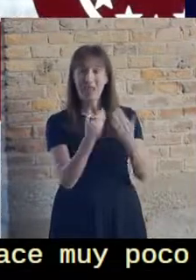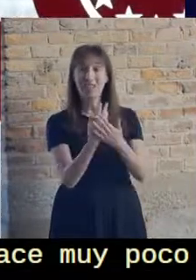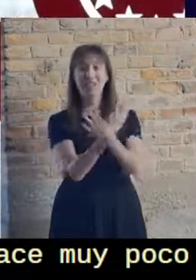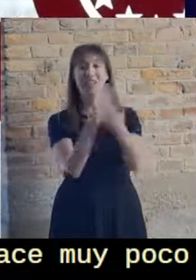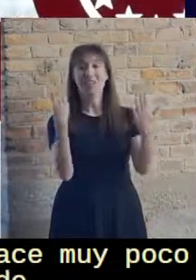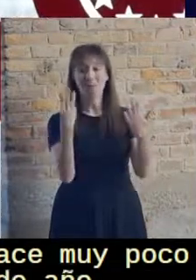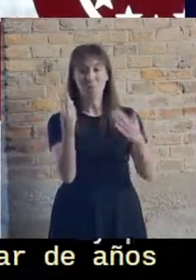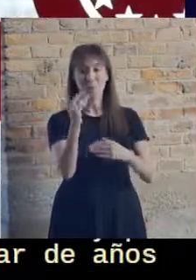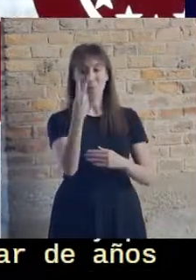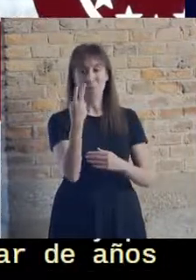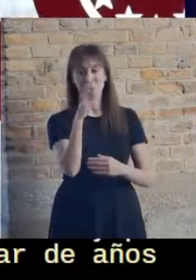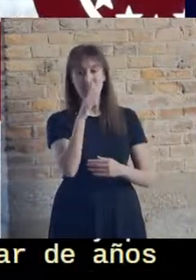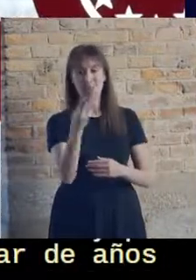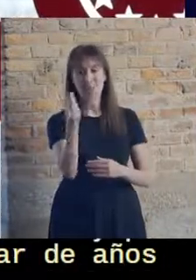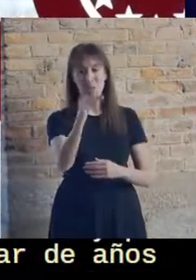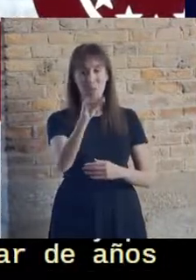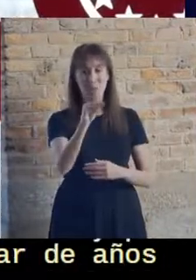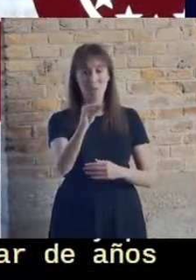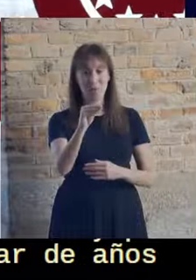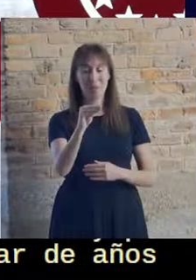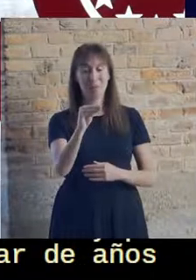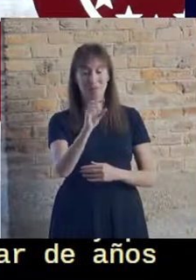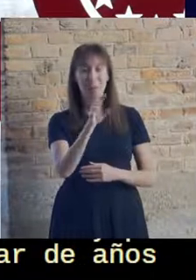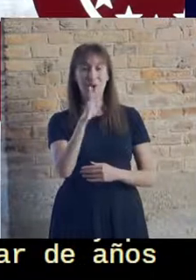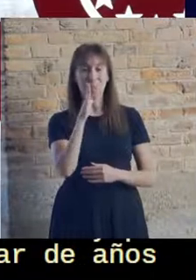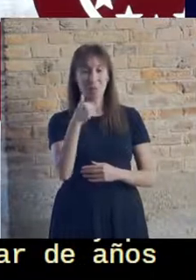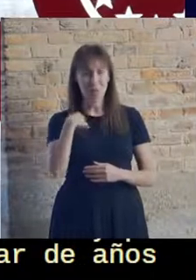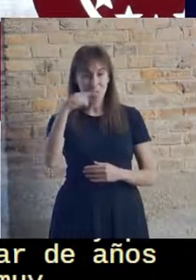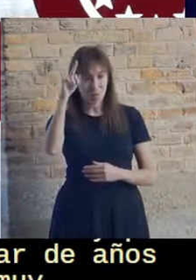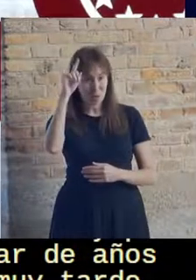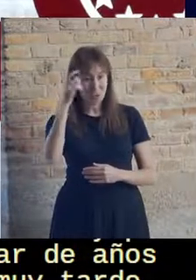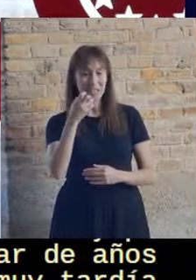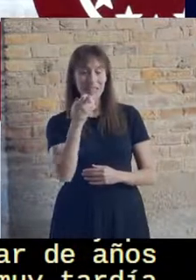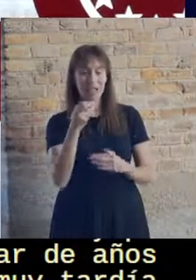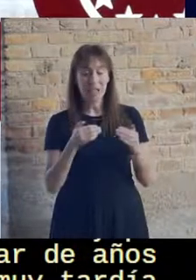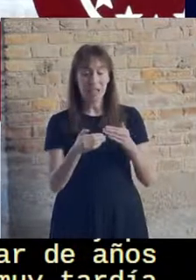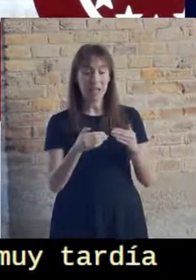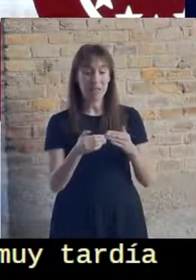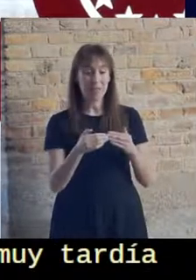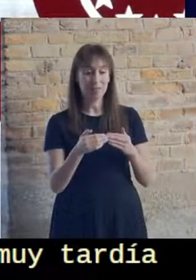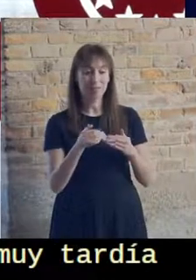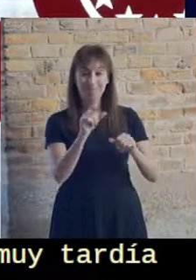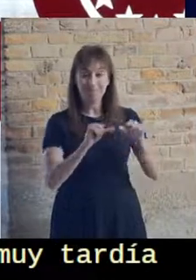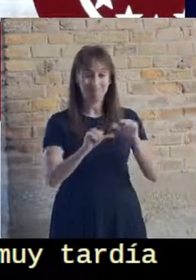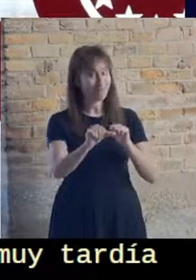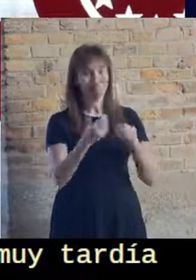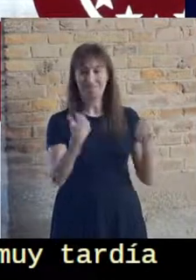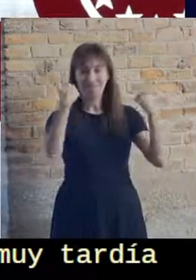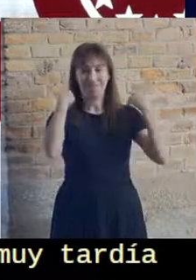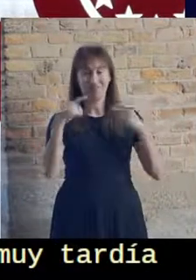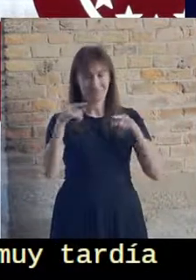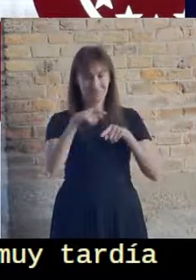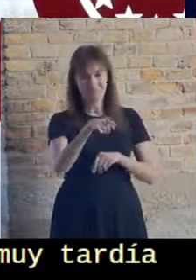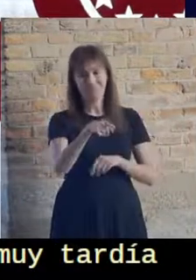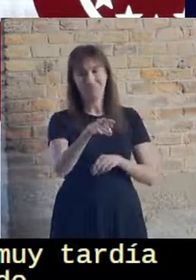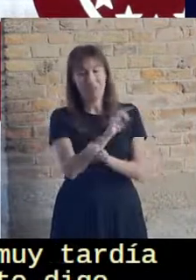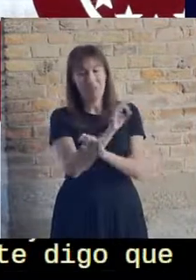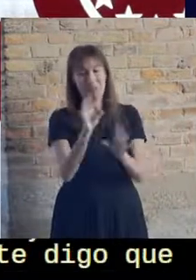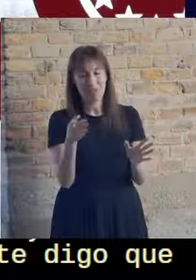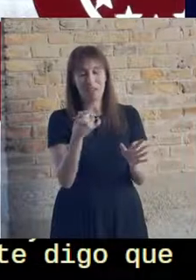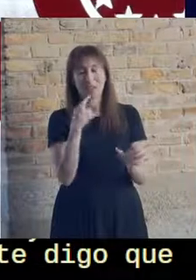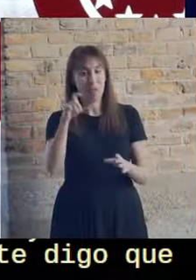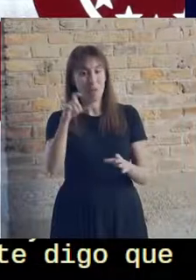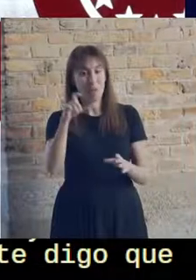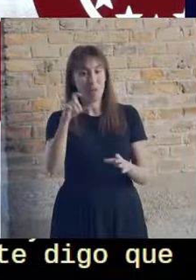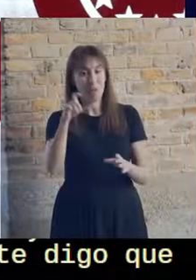amplia un par de años más pero a partir ahí sé que hay una edad y no es muy tardía que a partir de ahí ya te responsabilizas tú y ya te digo que un audífono te